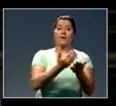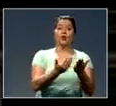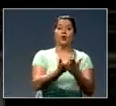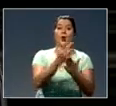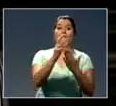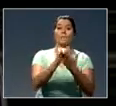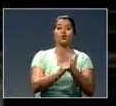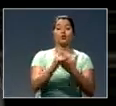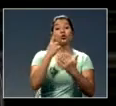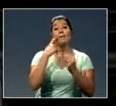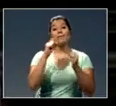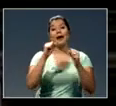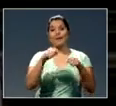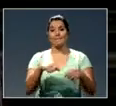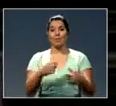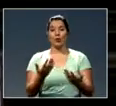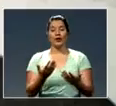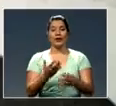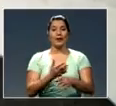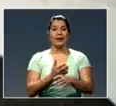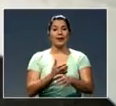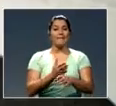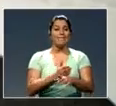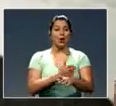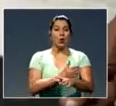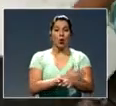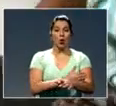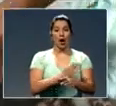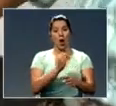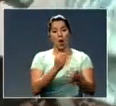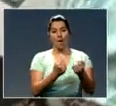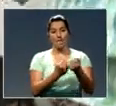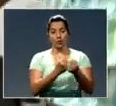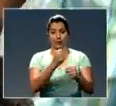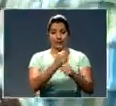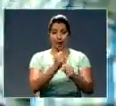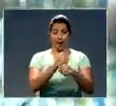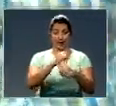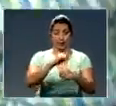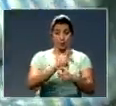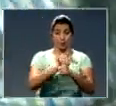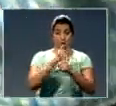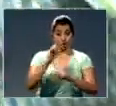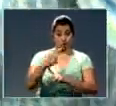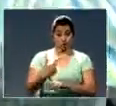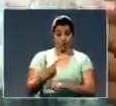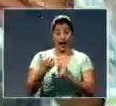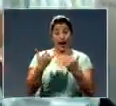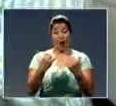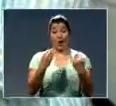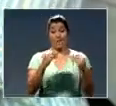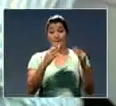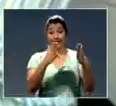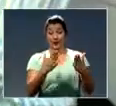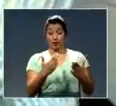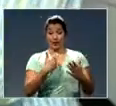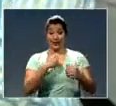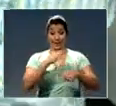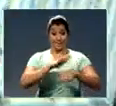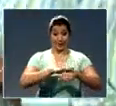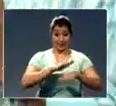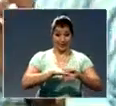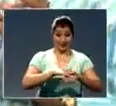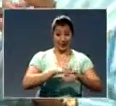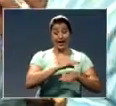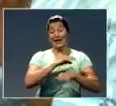poder fortalecer el rol de la Junta. Actualmente, quienes son vendedores autorizados y comercializan loterías